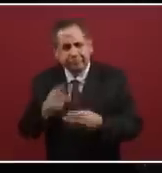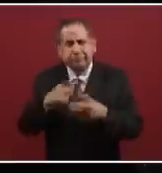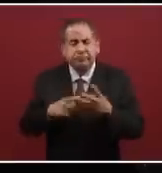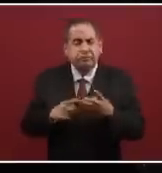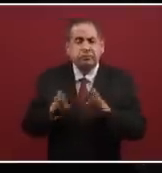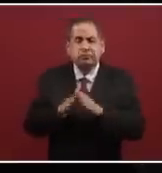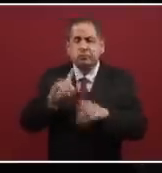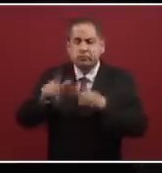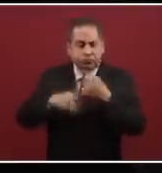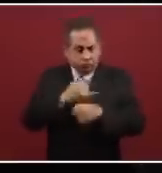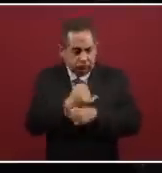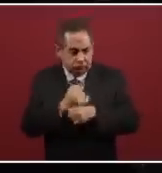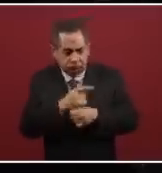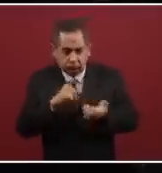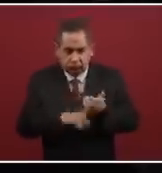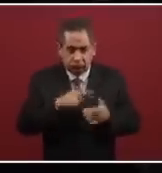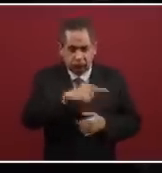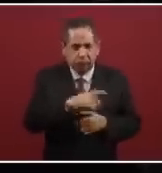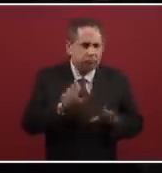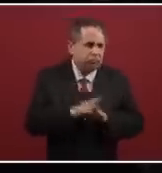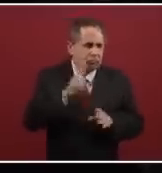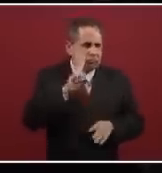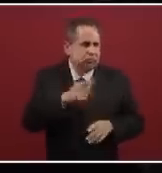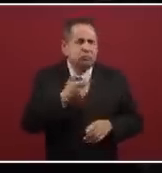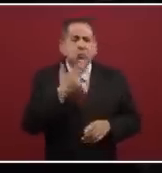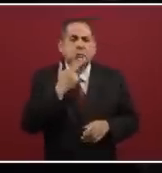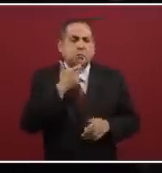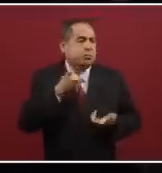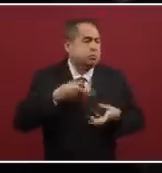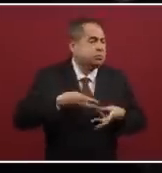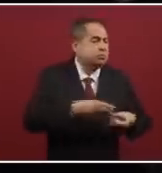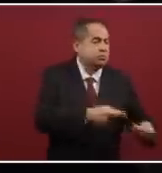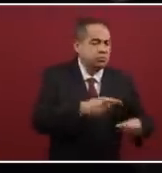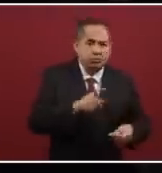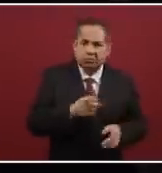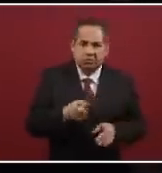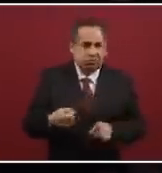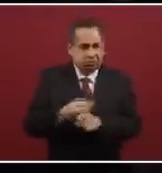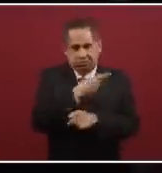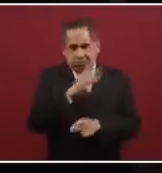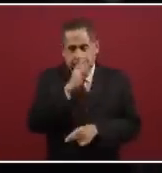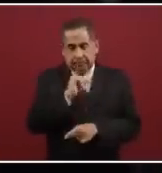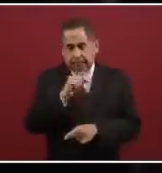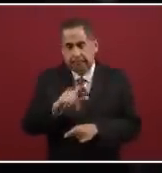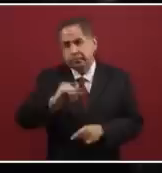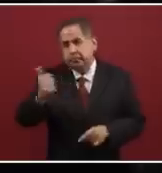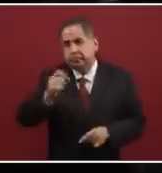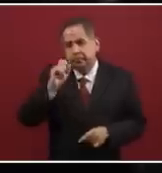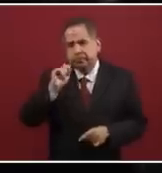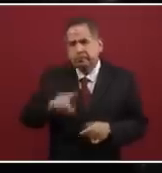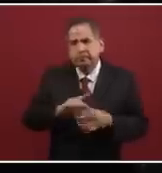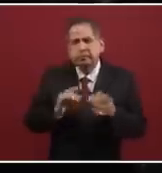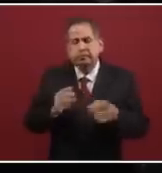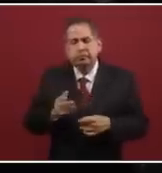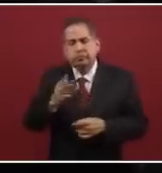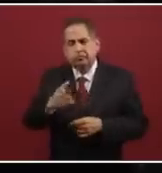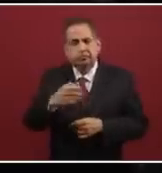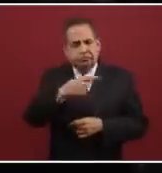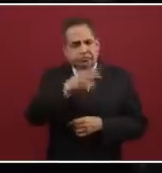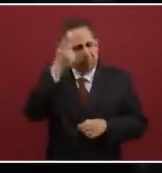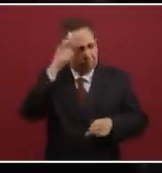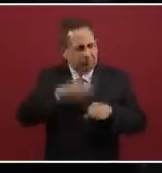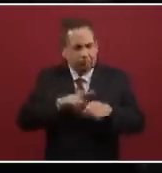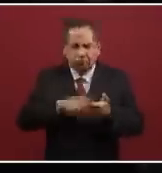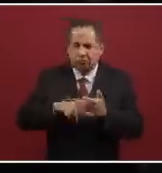¿Se puede auditar el fideicomiso para ver cómo se están utilizando esos recursos indebidamente? Y por otro lado, pues el desempeño de la directora